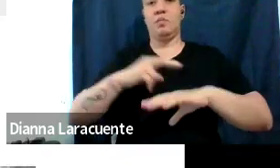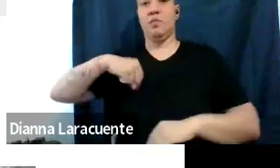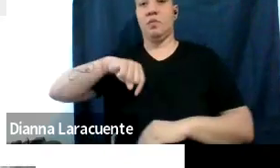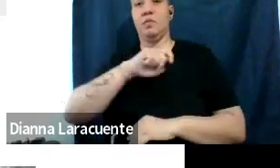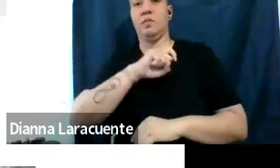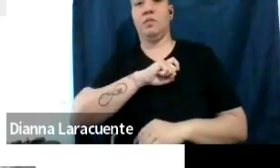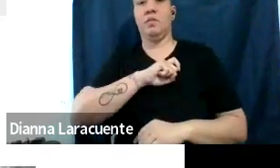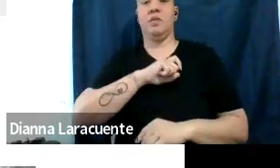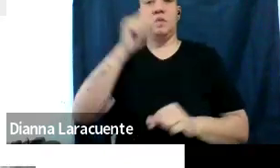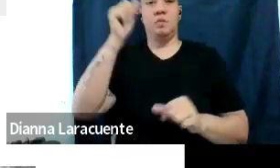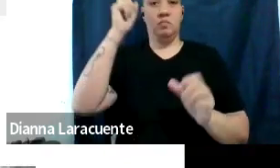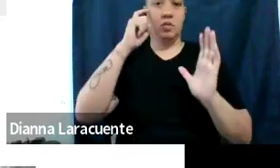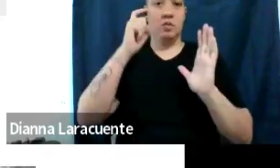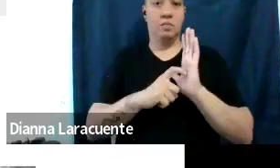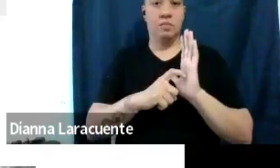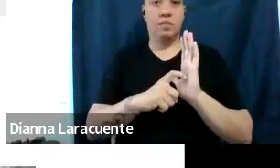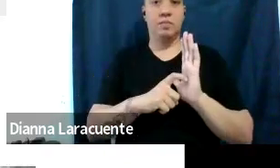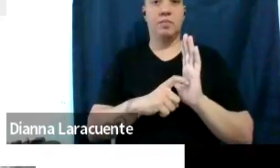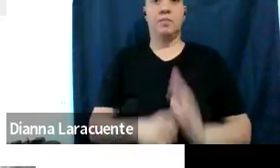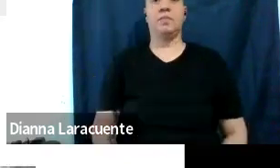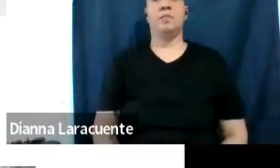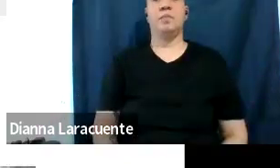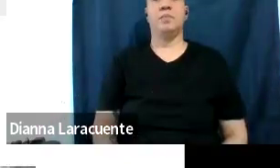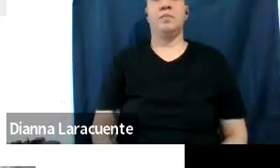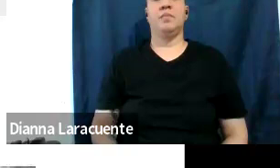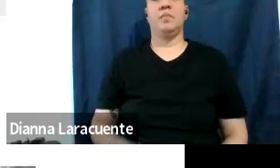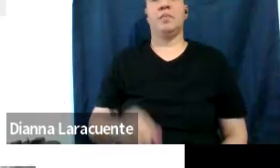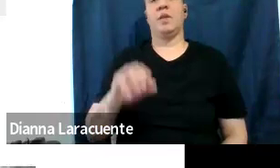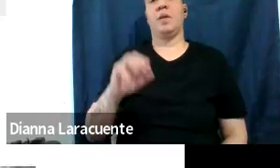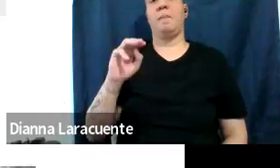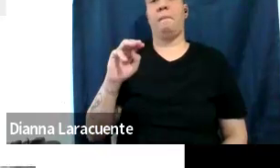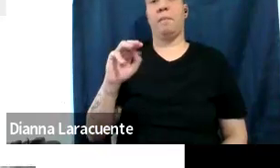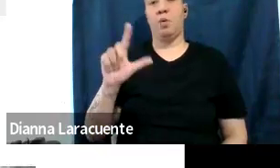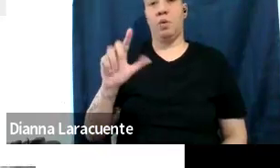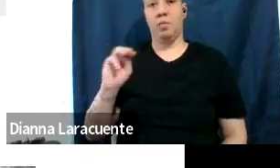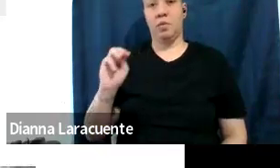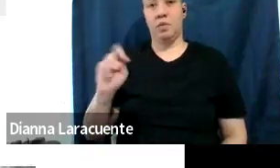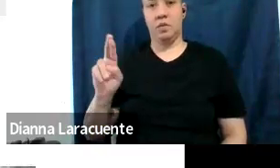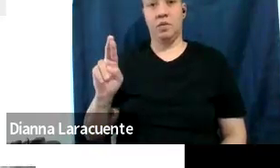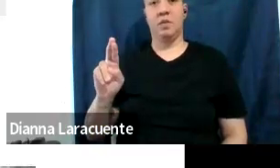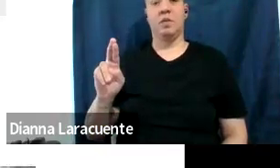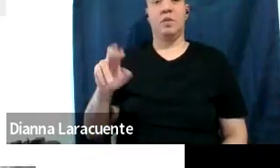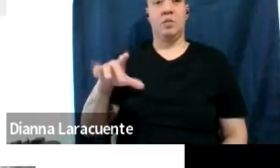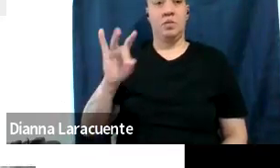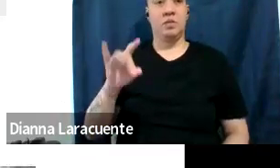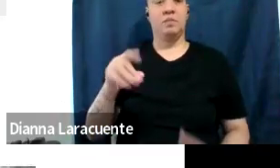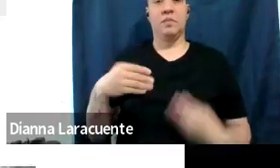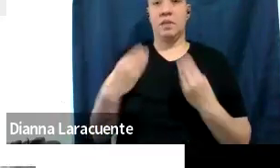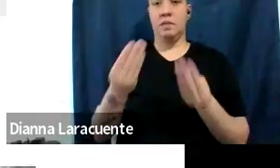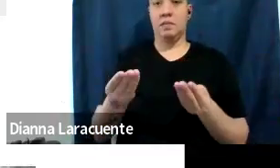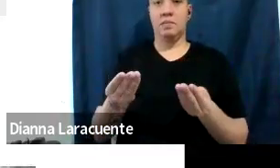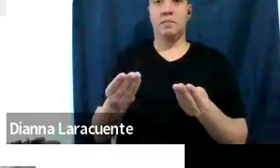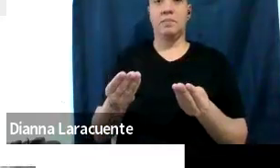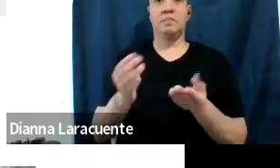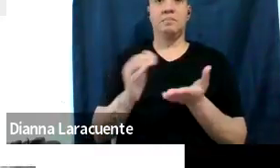así reconocida. Y Muñoz Rivera, cuando se consigue eso, cede para